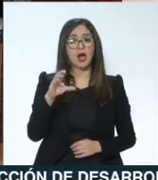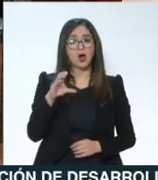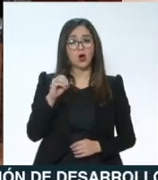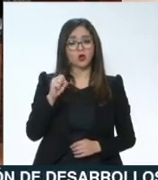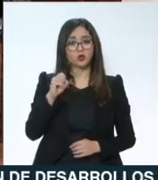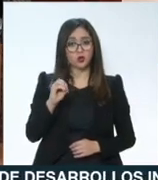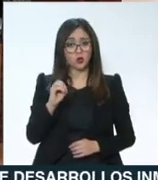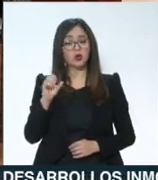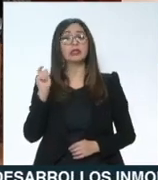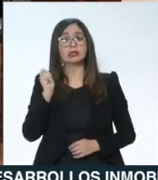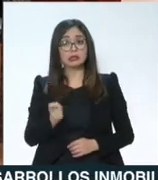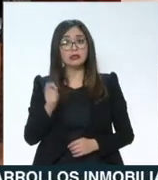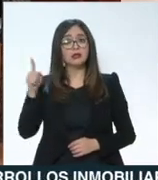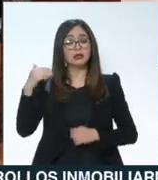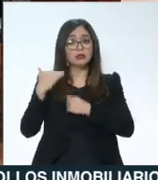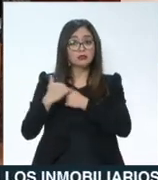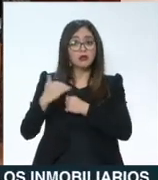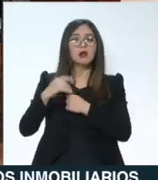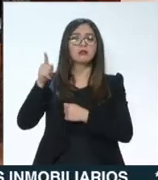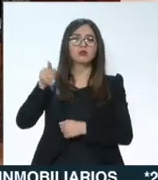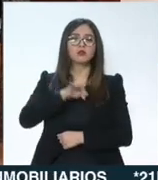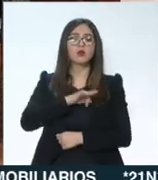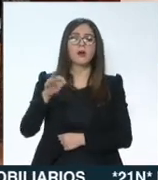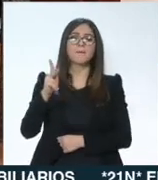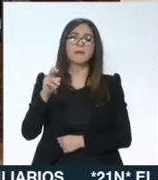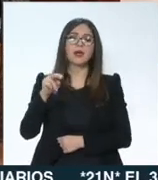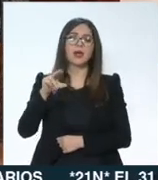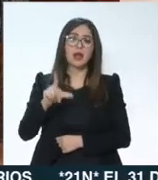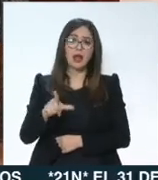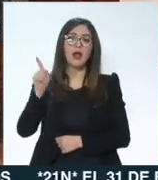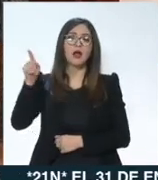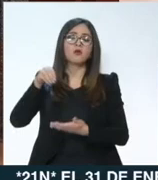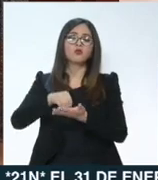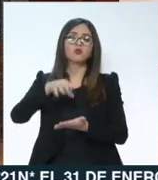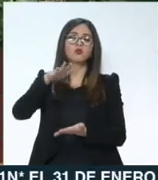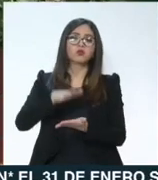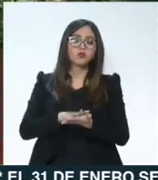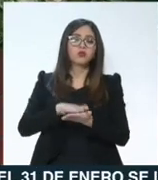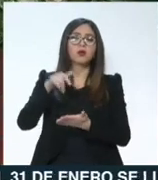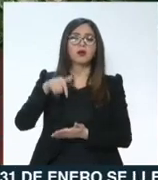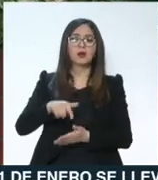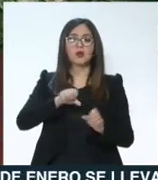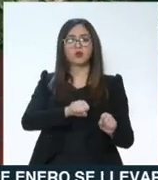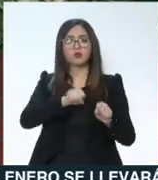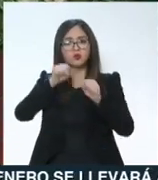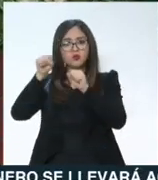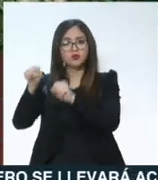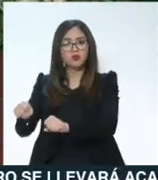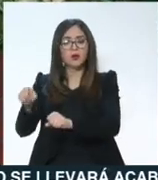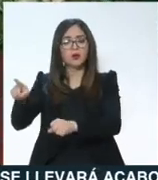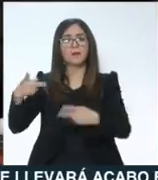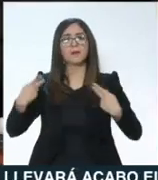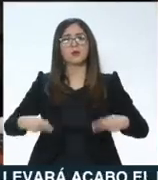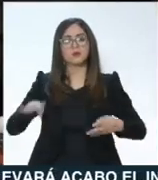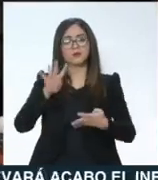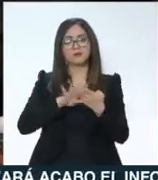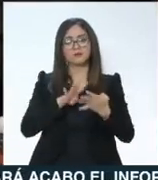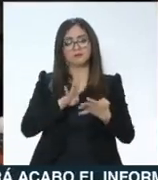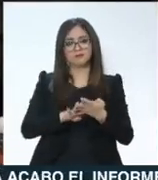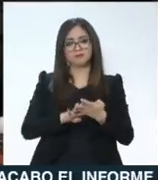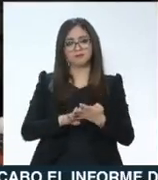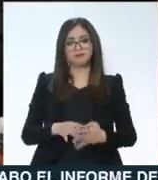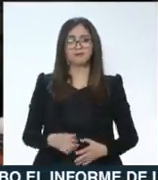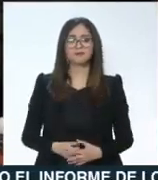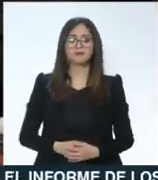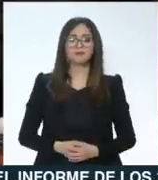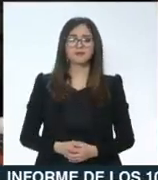penal y amerita en el mejor de los casos, si se llega a una sentencia definitiva, la pena privativa de libertad. En el caso de